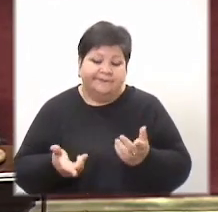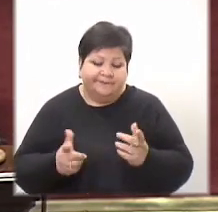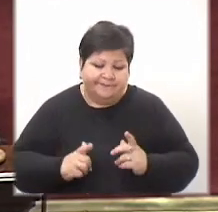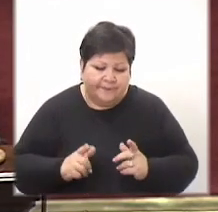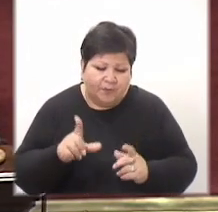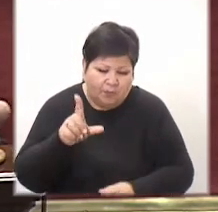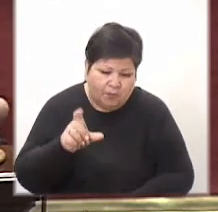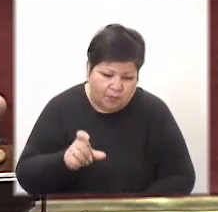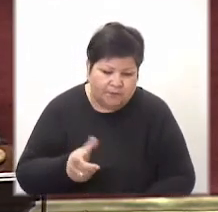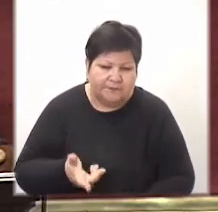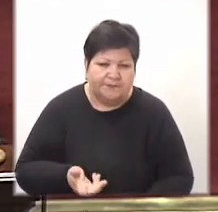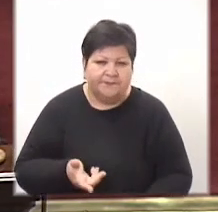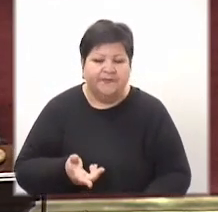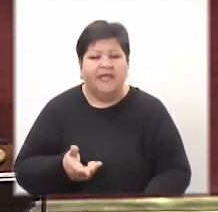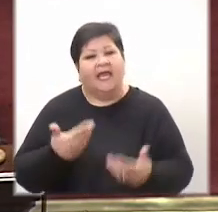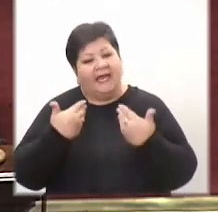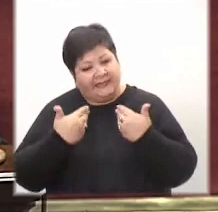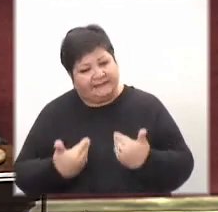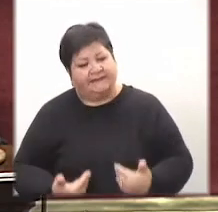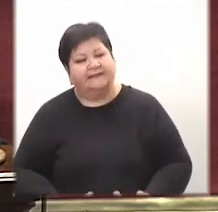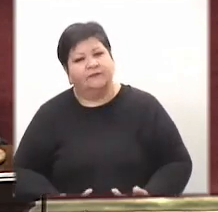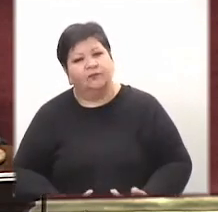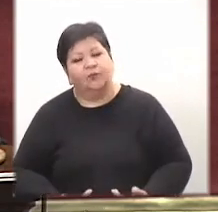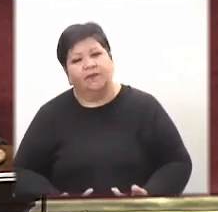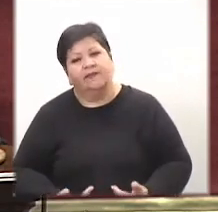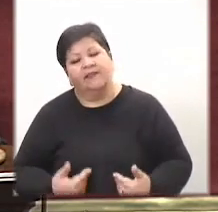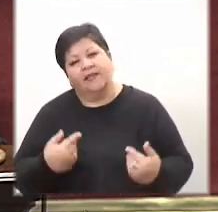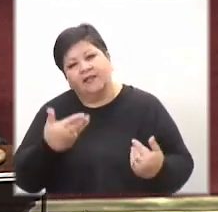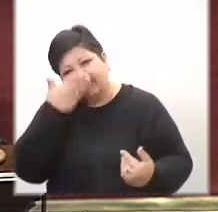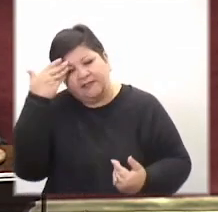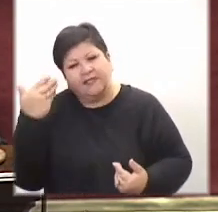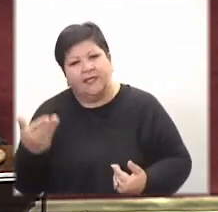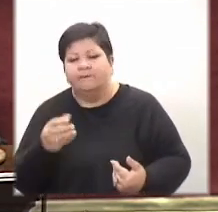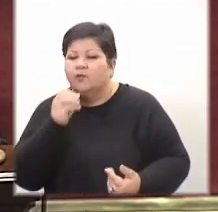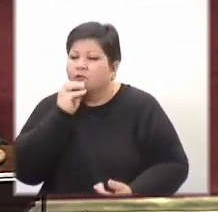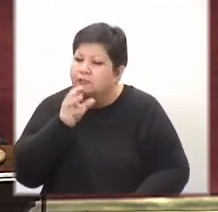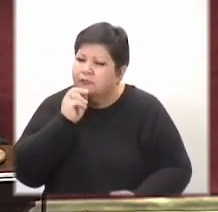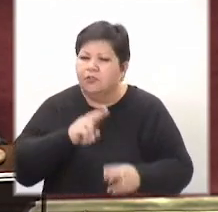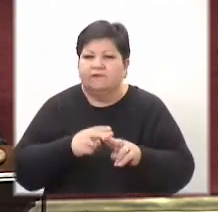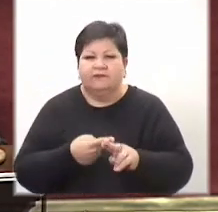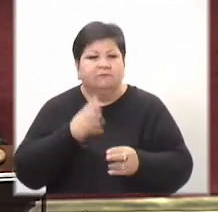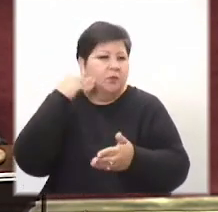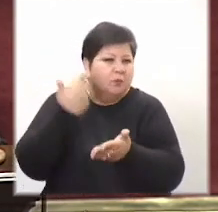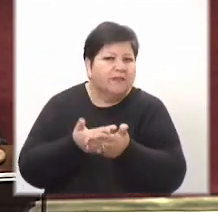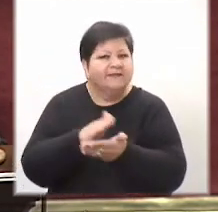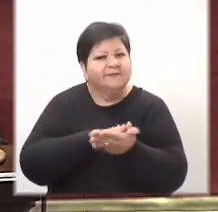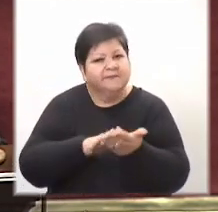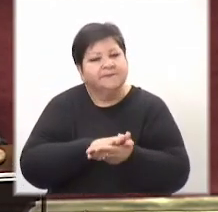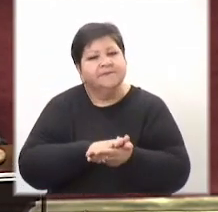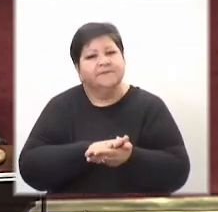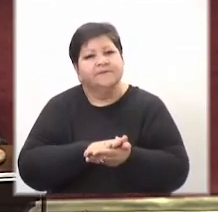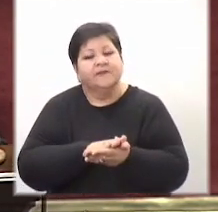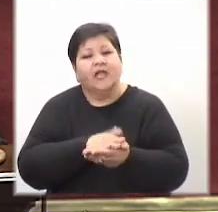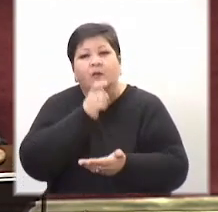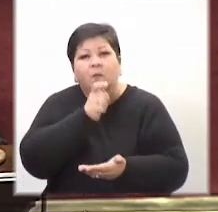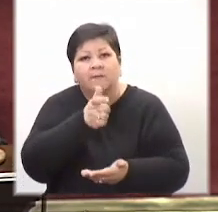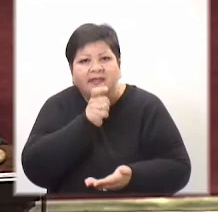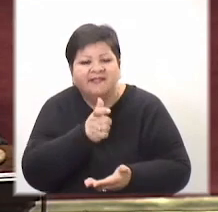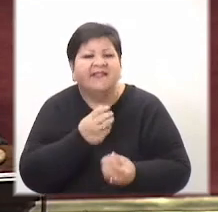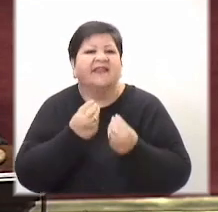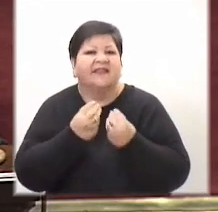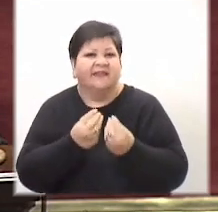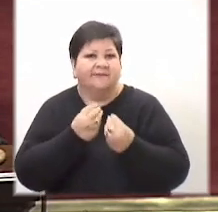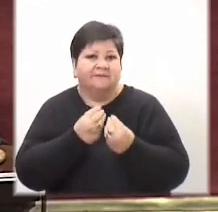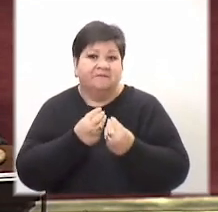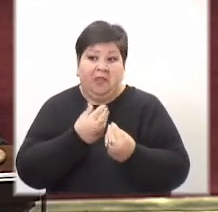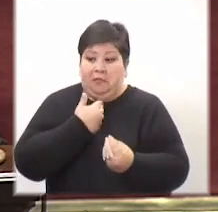nuevamente, la actitud de la oposición fue constante en críticas y sin ninguna propuesta, llegando incluso a argumentar que, como